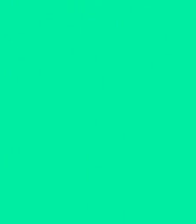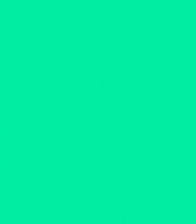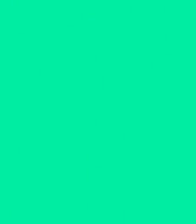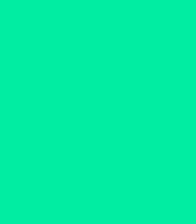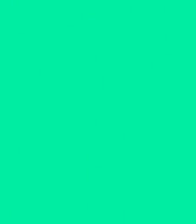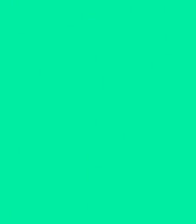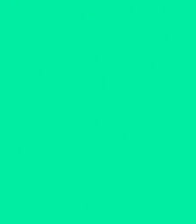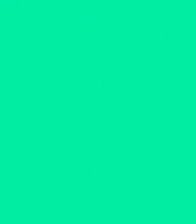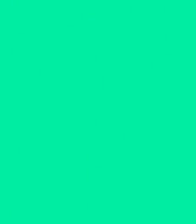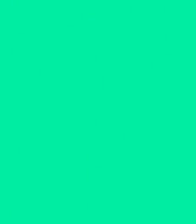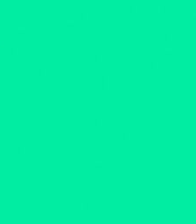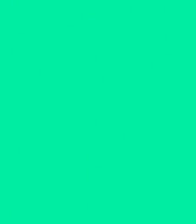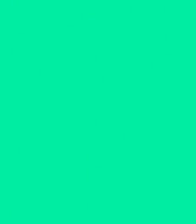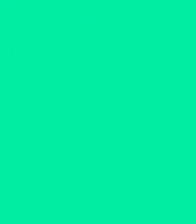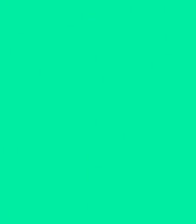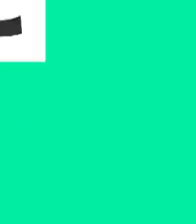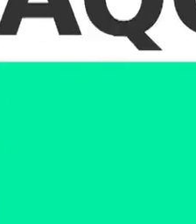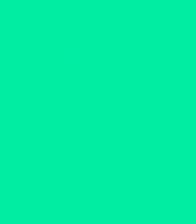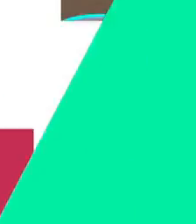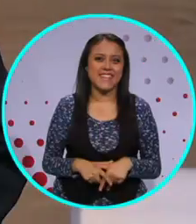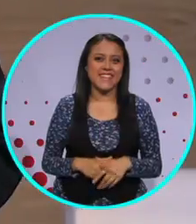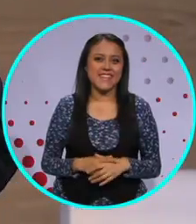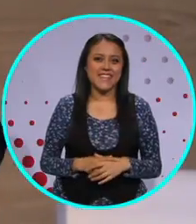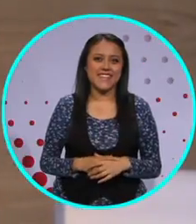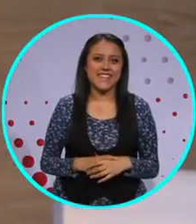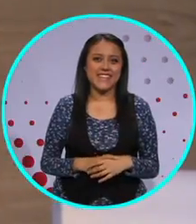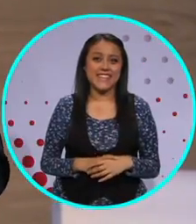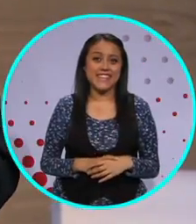connection acude en tu ciudad